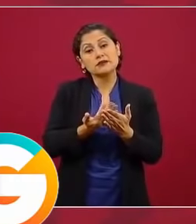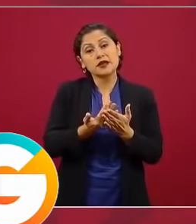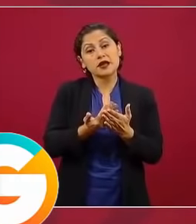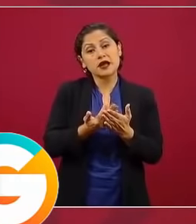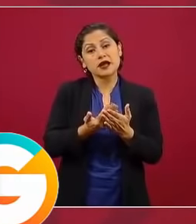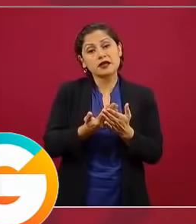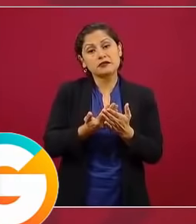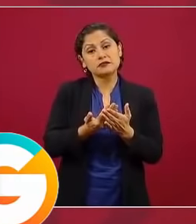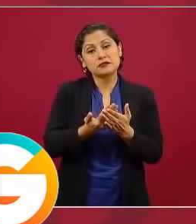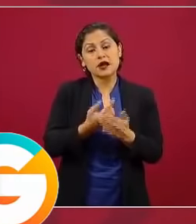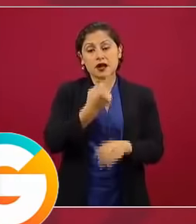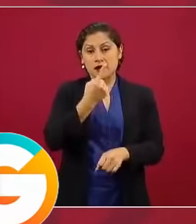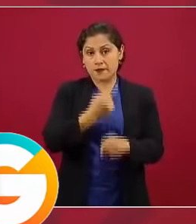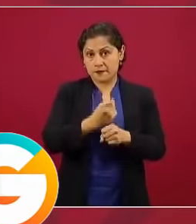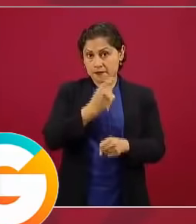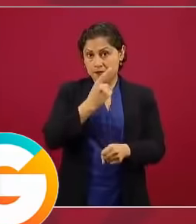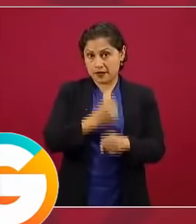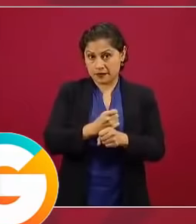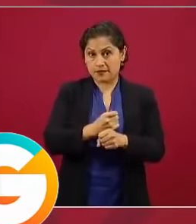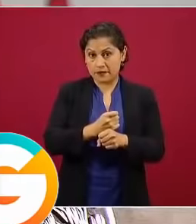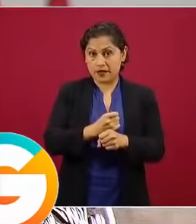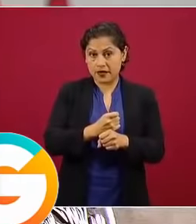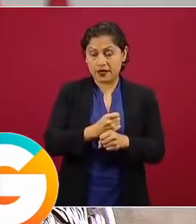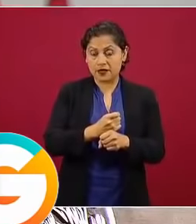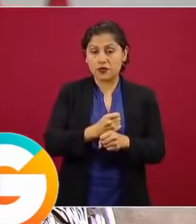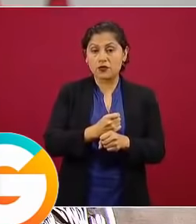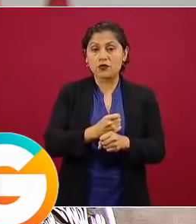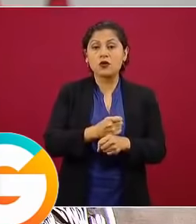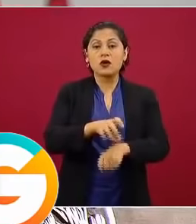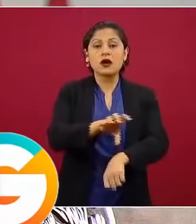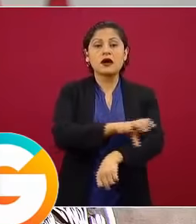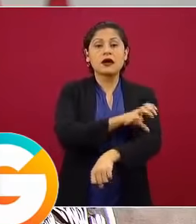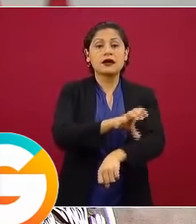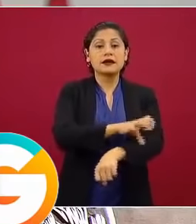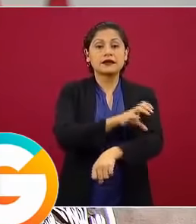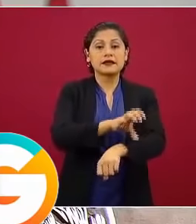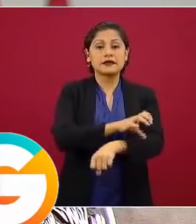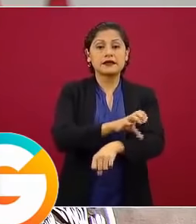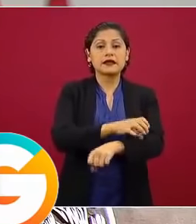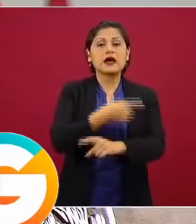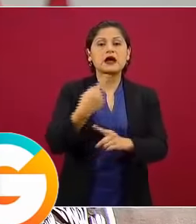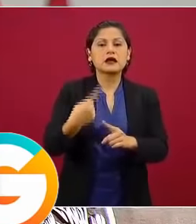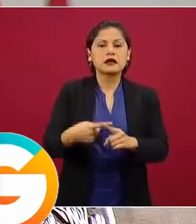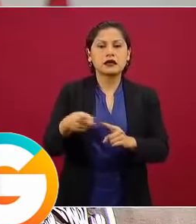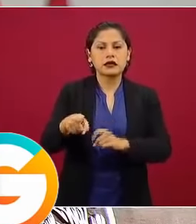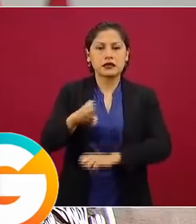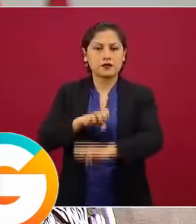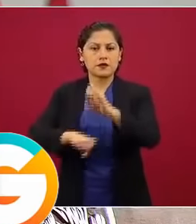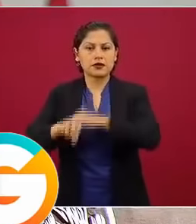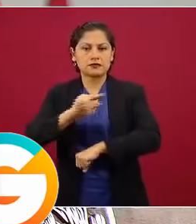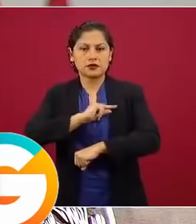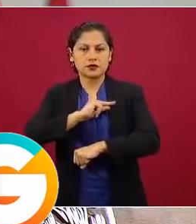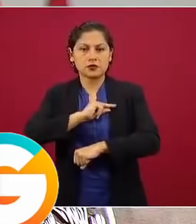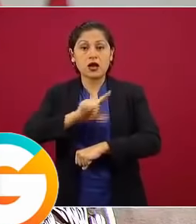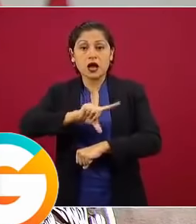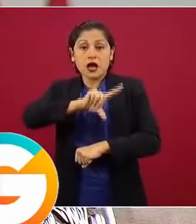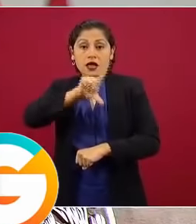la energía a la red nacional las particulares.